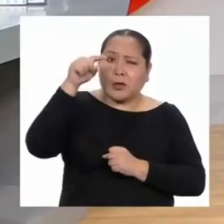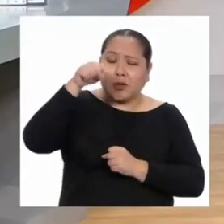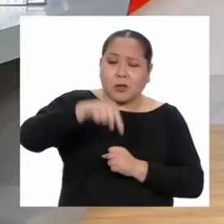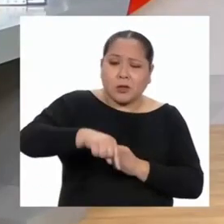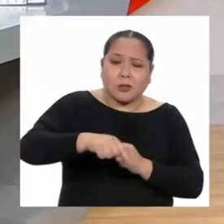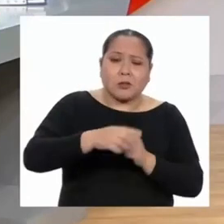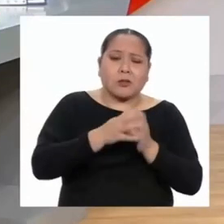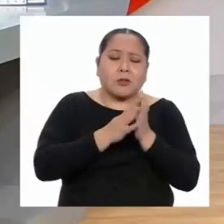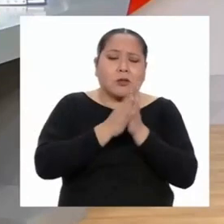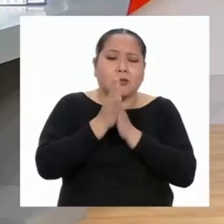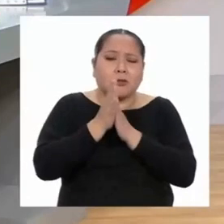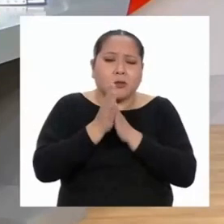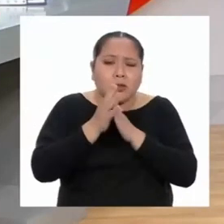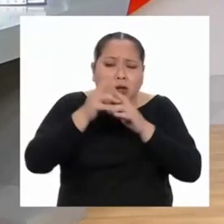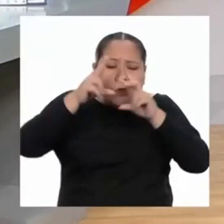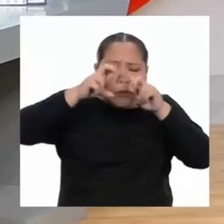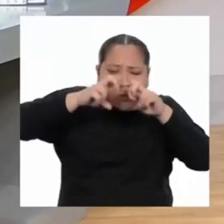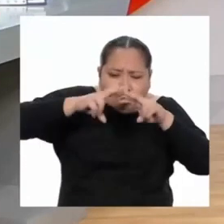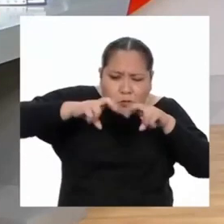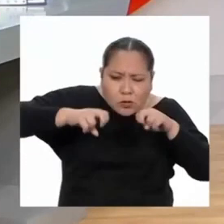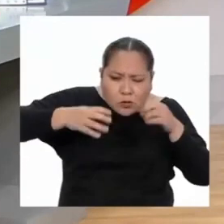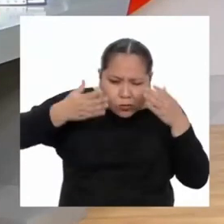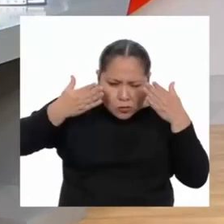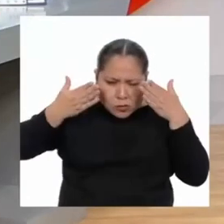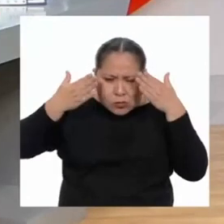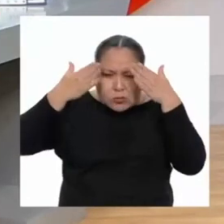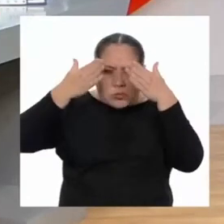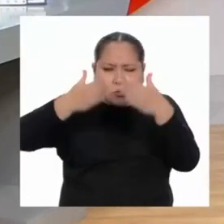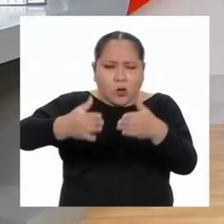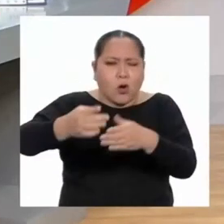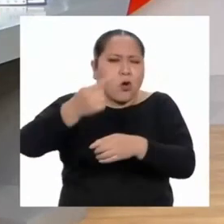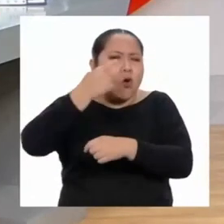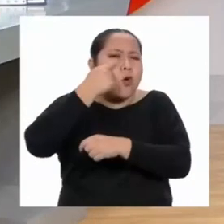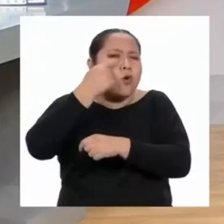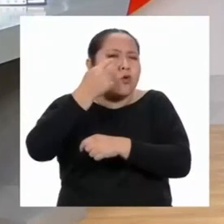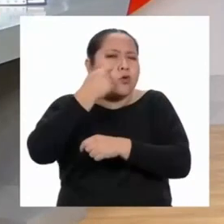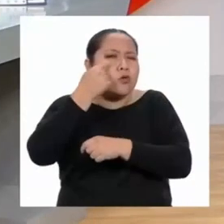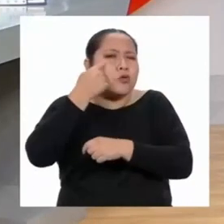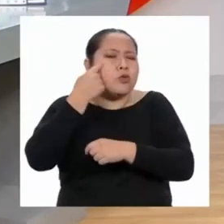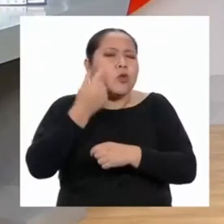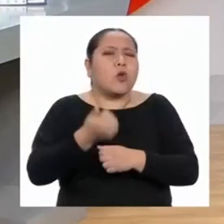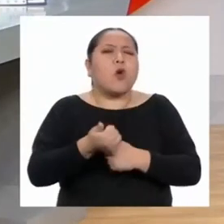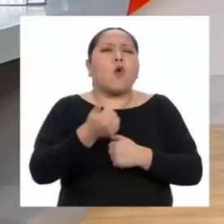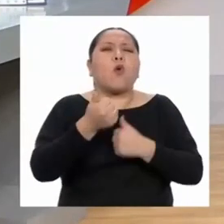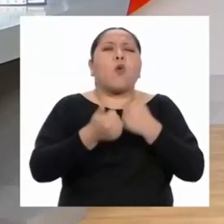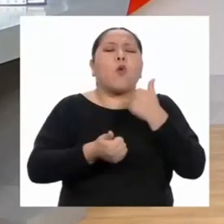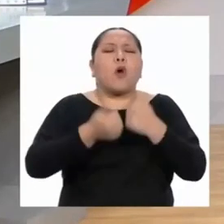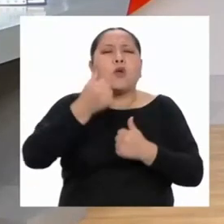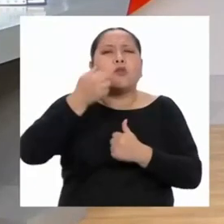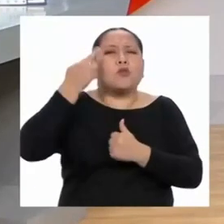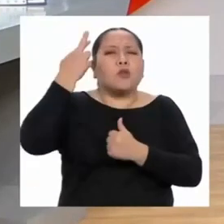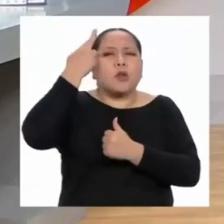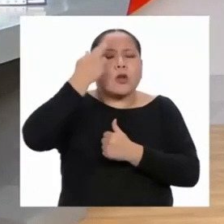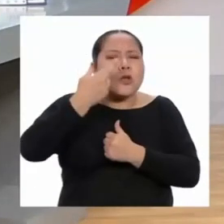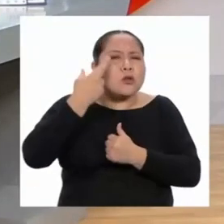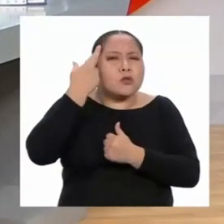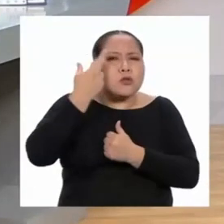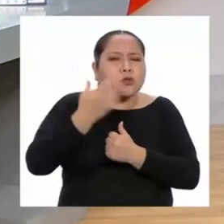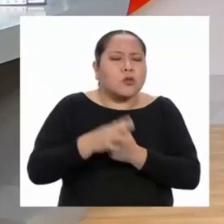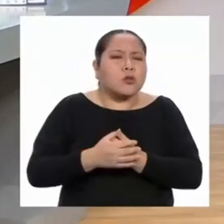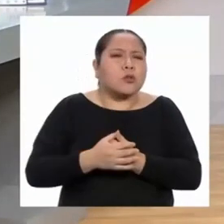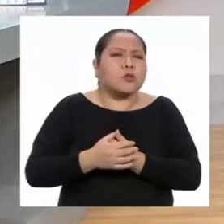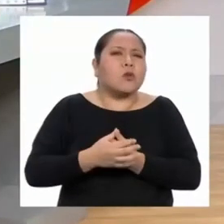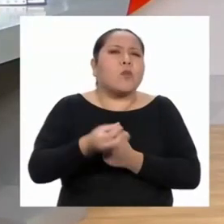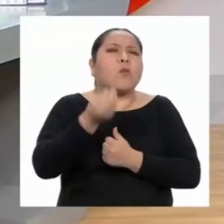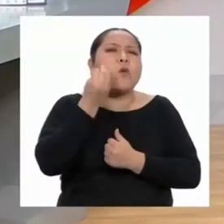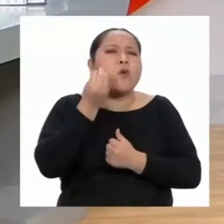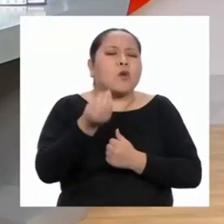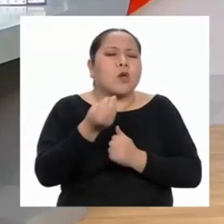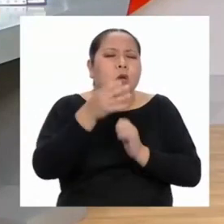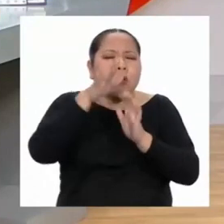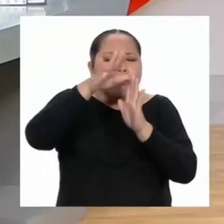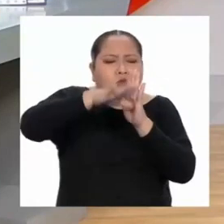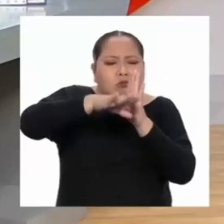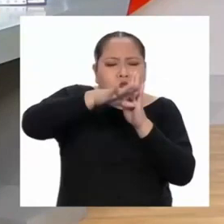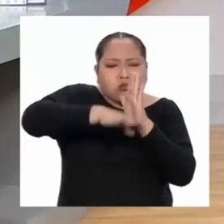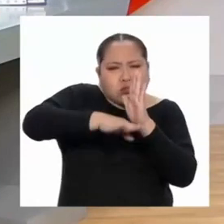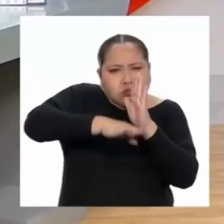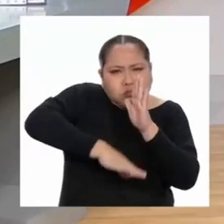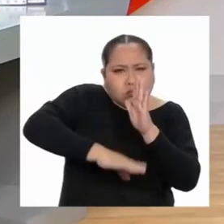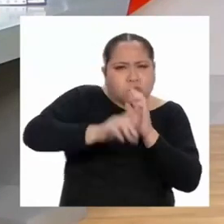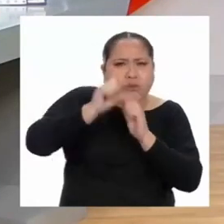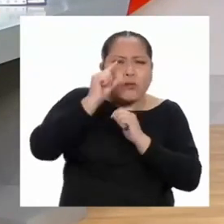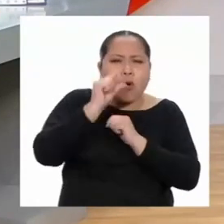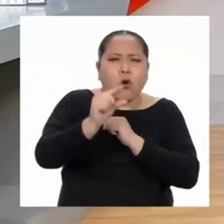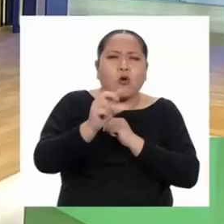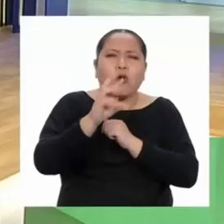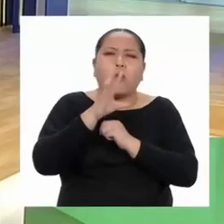el estudio está dirigido a conocer los motivos por los cuales existen menos quechohablantes